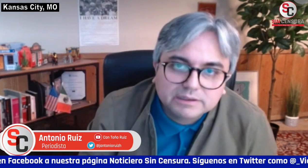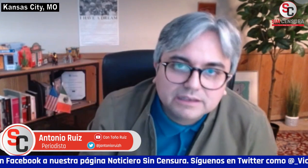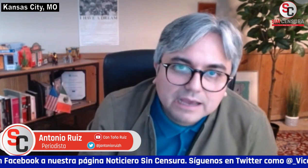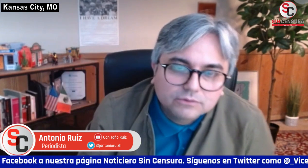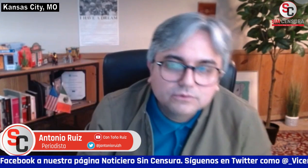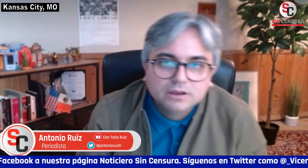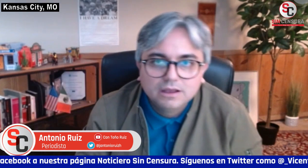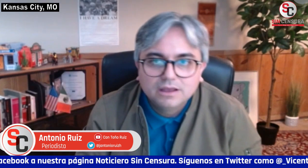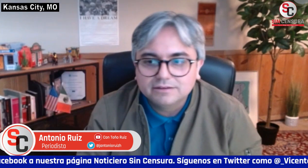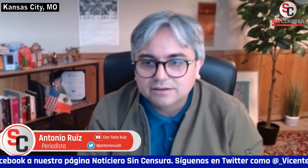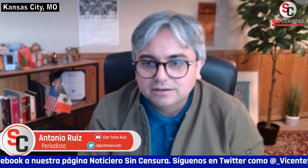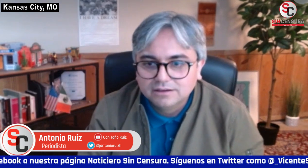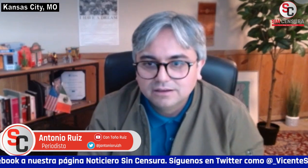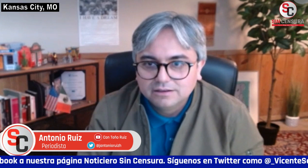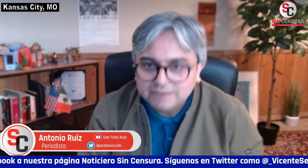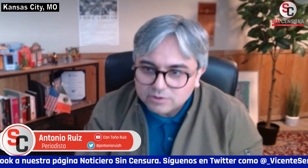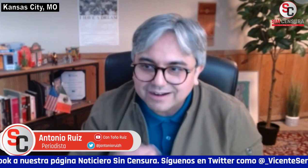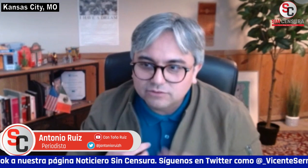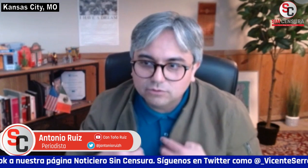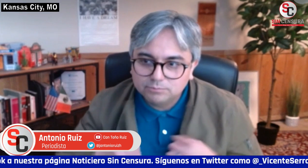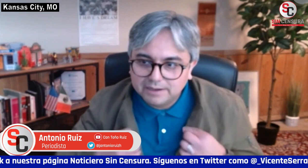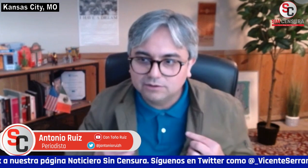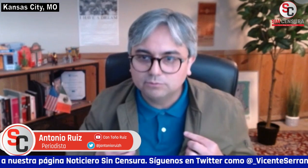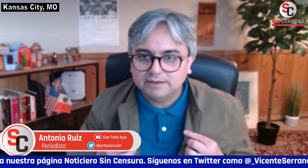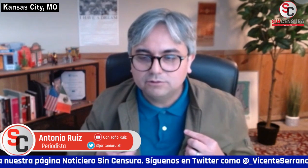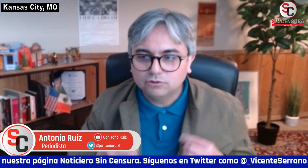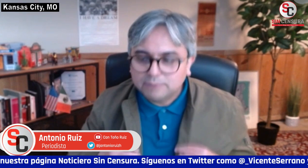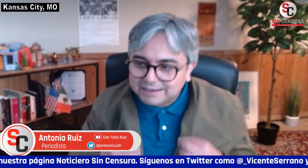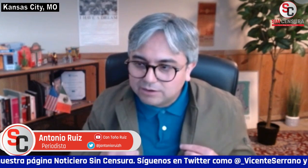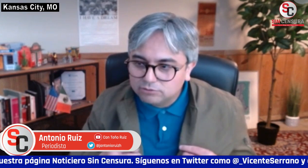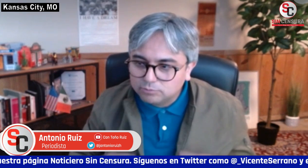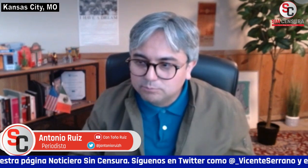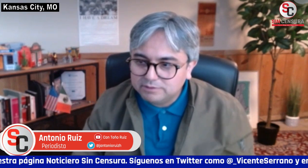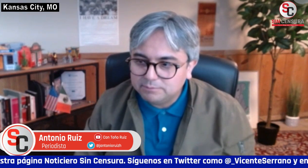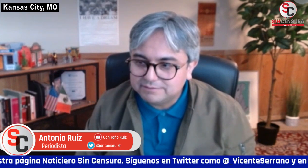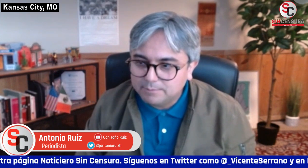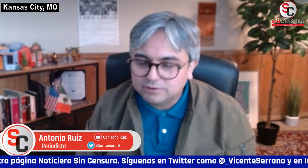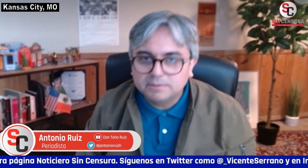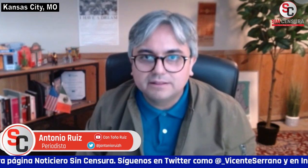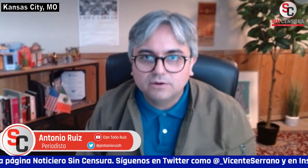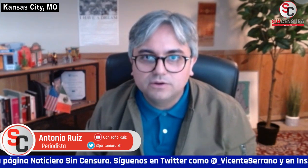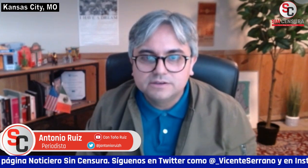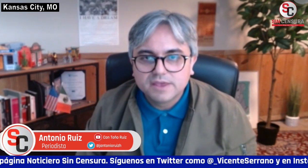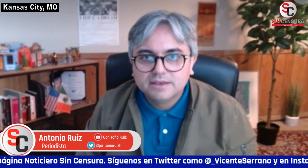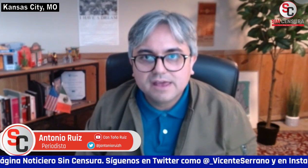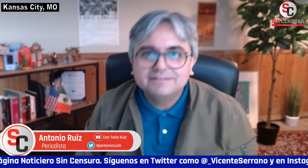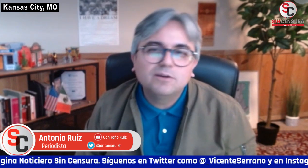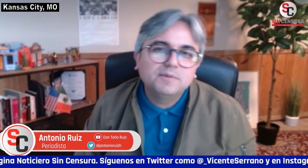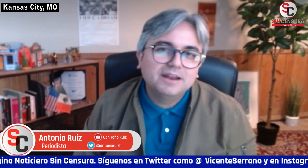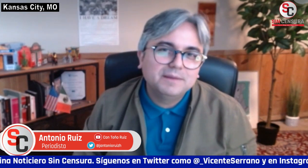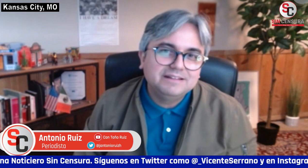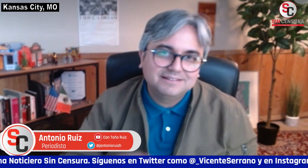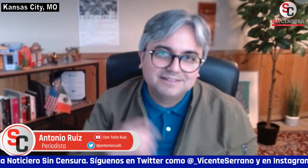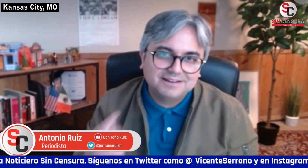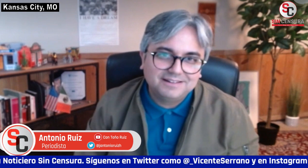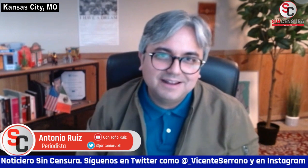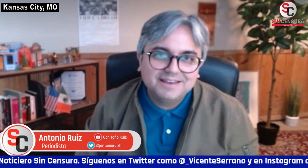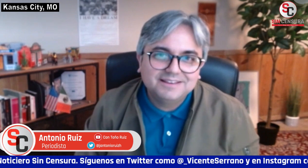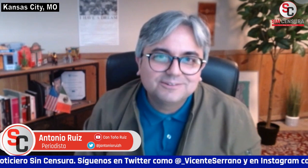a los mexicanos. Así que sí hay una razón para que los mexicanos nos vistamos de verde hoy, así como Diana Benítez,